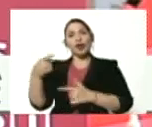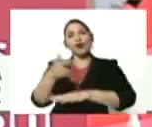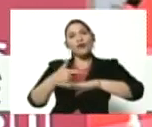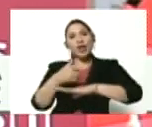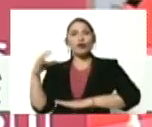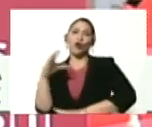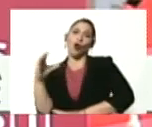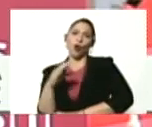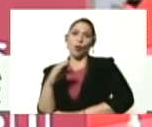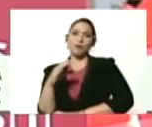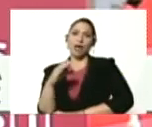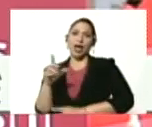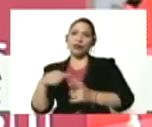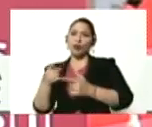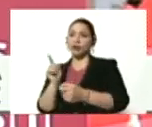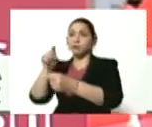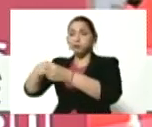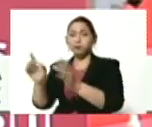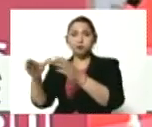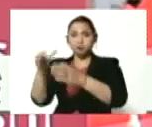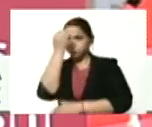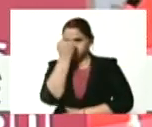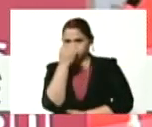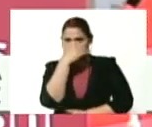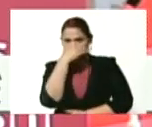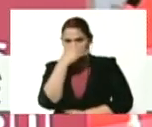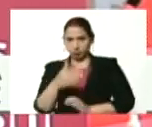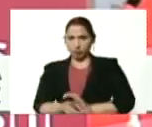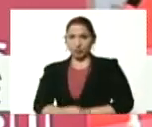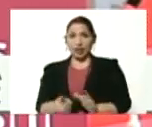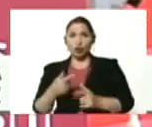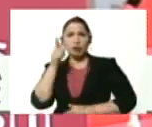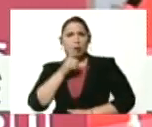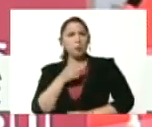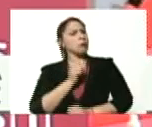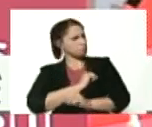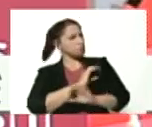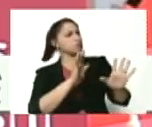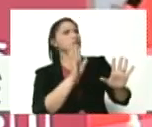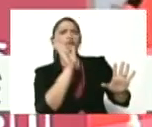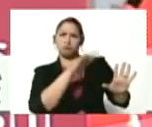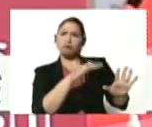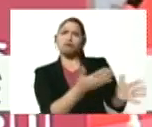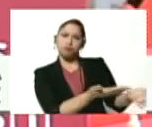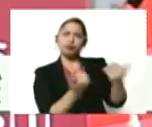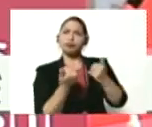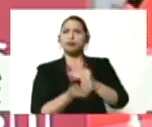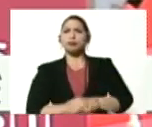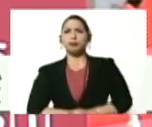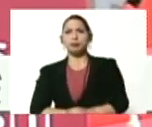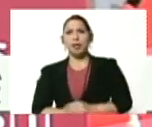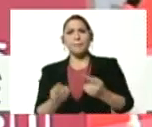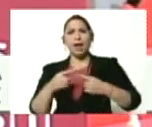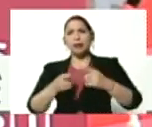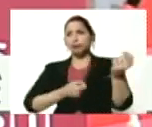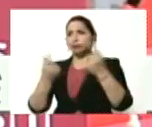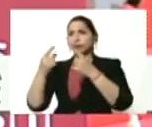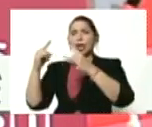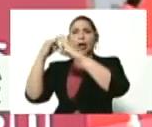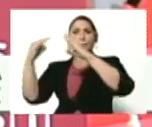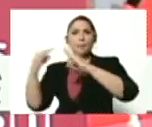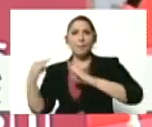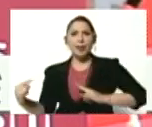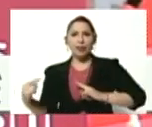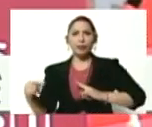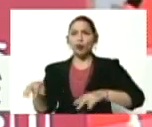dijeron a Leopoldo López, tenemos aquí a uno de los tuyos, a Mavares, y Leopoldo le dijo, guárdamelo y mándalo para los campamentos de Riohacha o